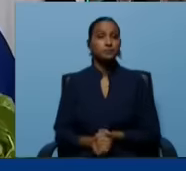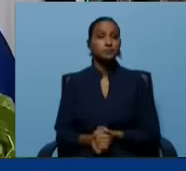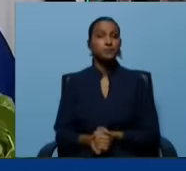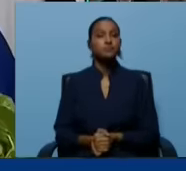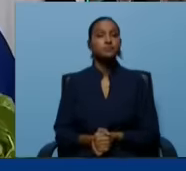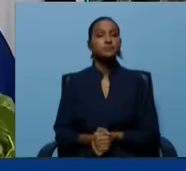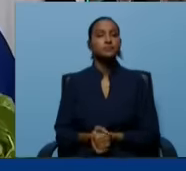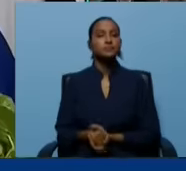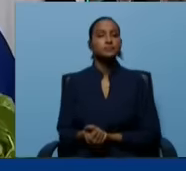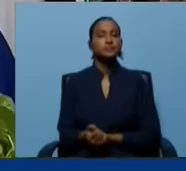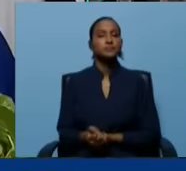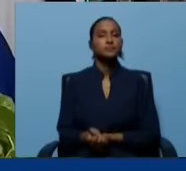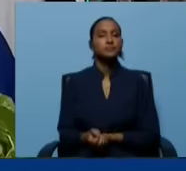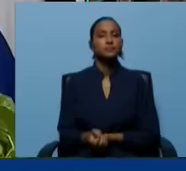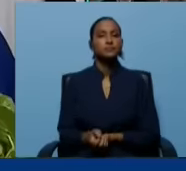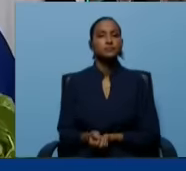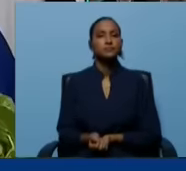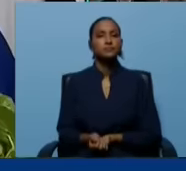después de